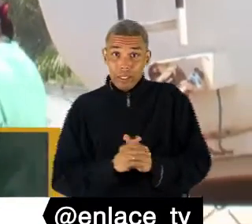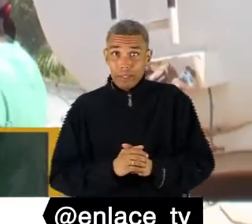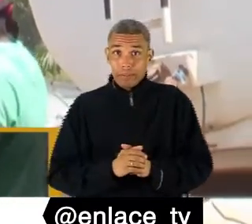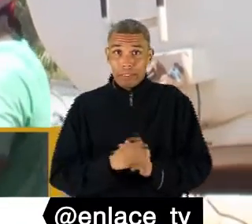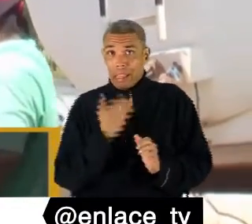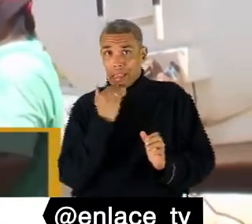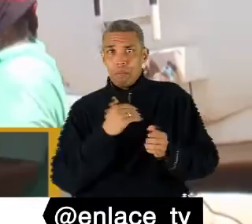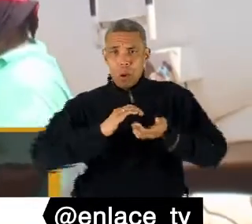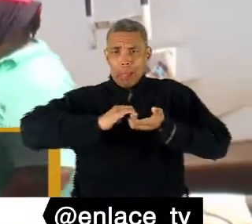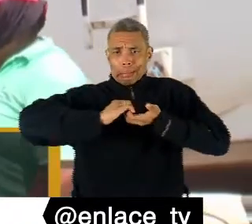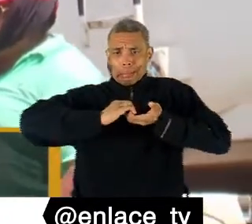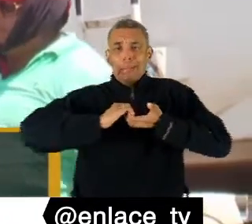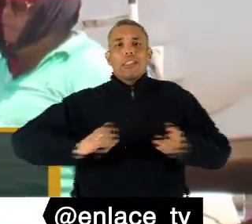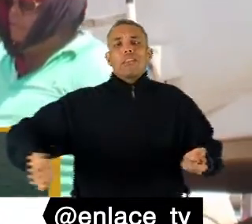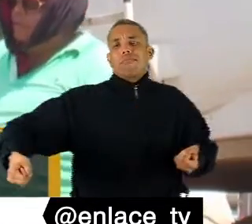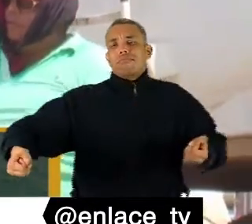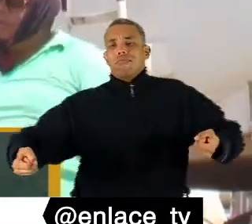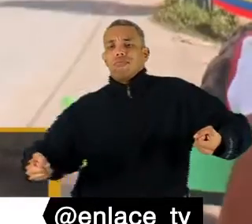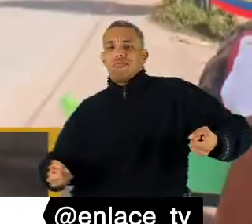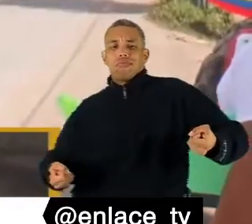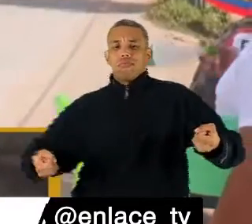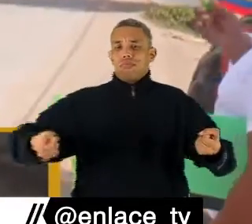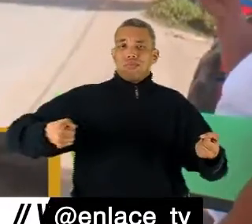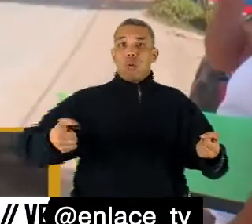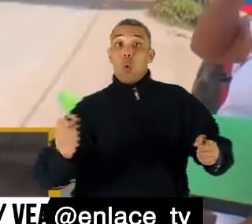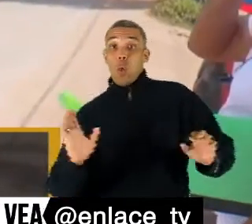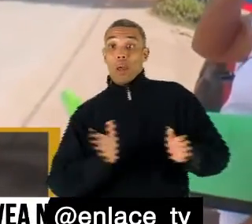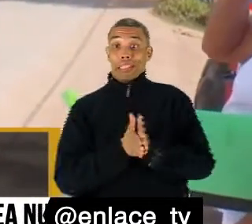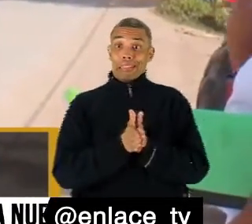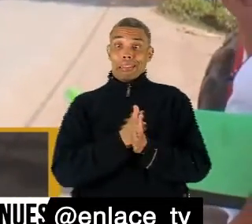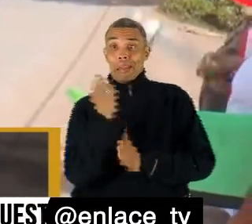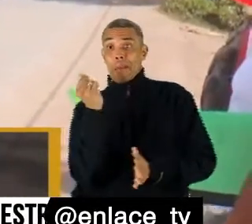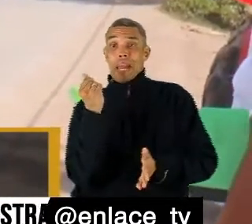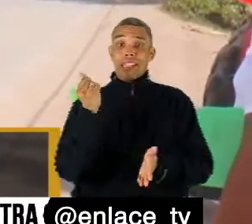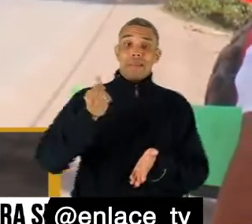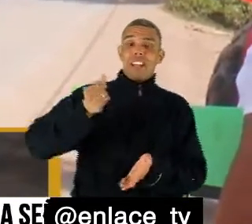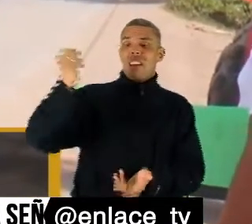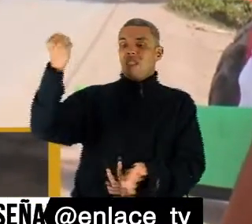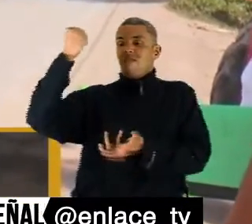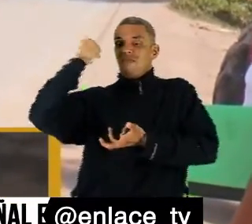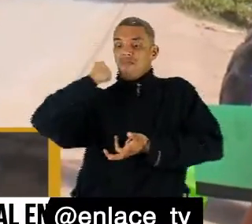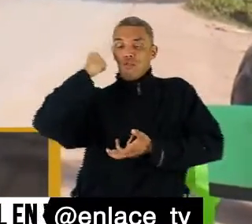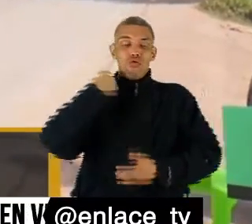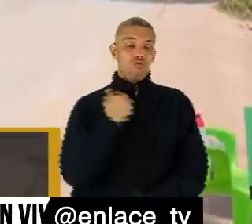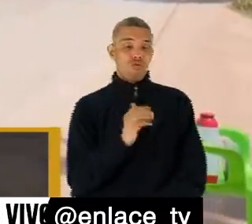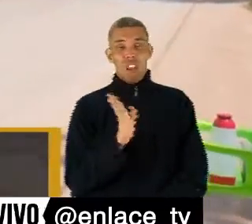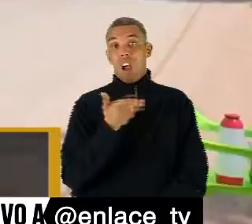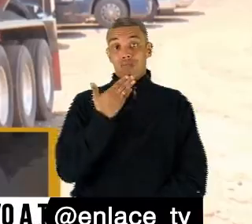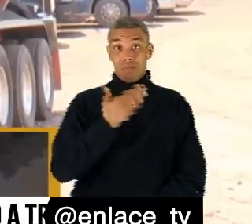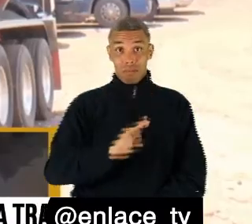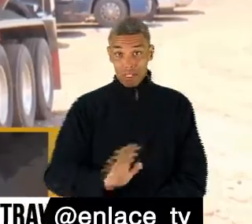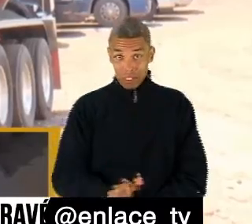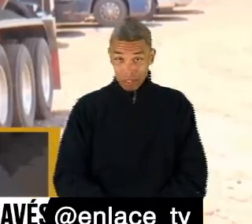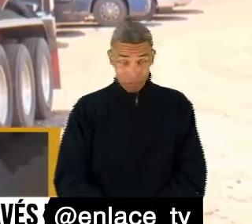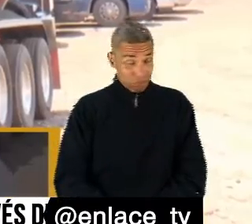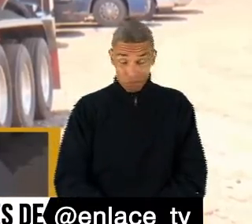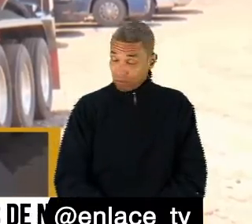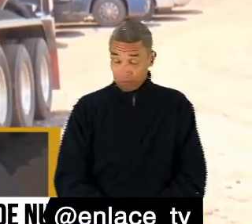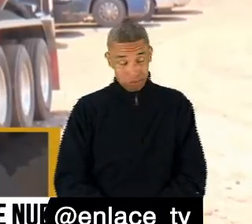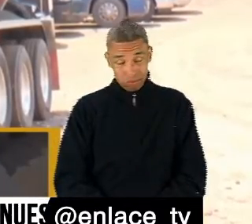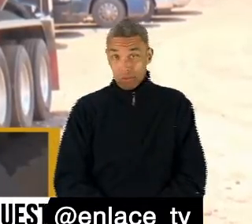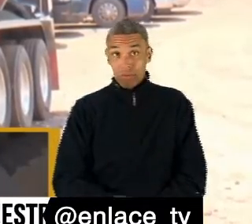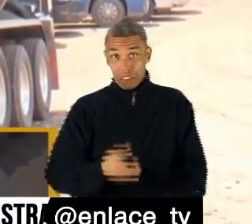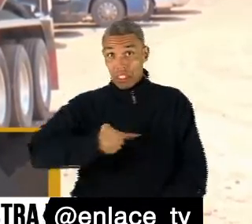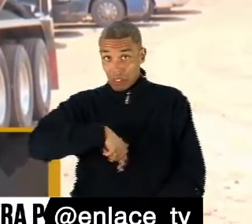va a solucionar mucho y lo que estamos es alargando la agonía. Entonces hemos tratado de hacer eso. Si ustedes pueden mirar, nosotros aquí no tapamos vías, no